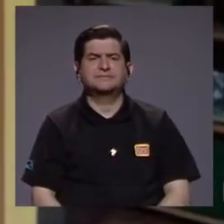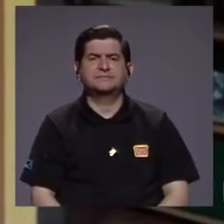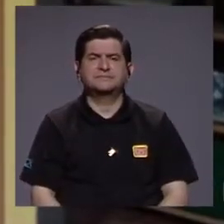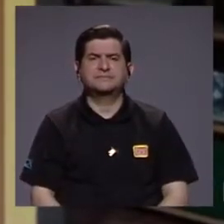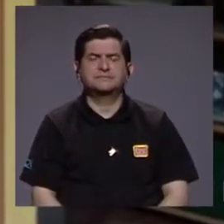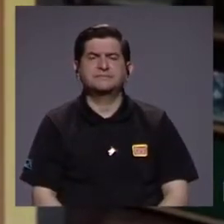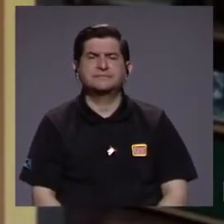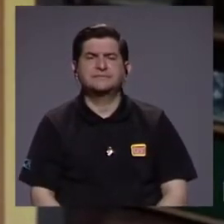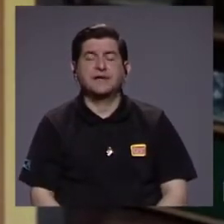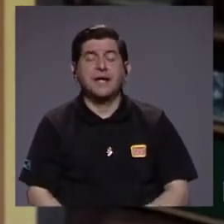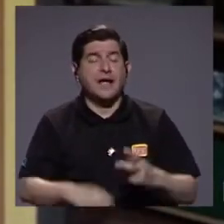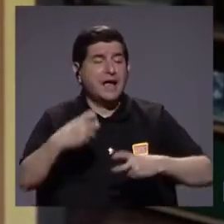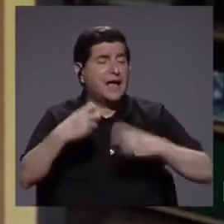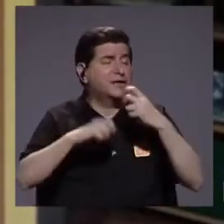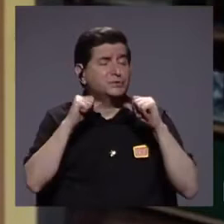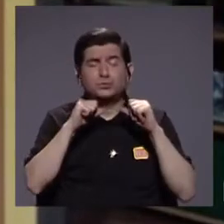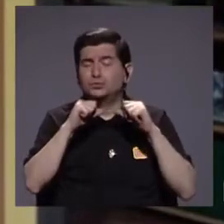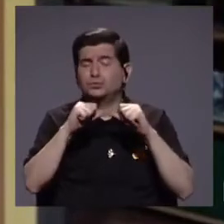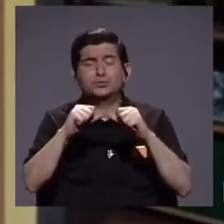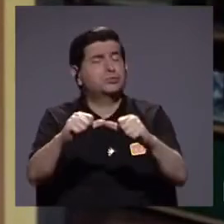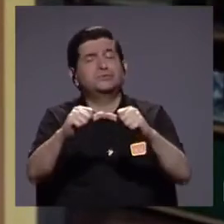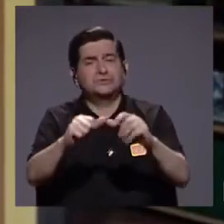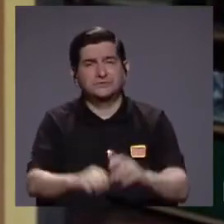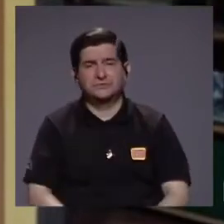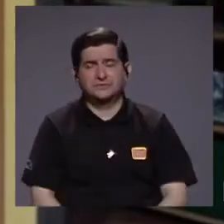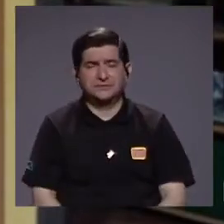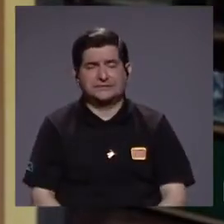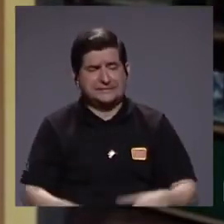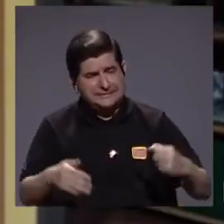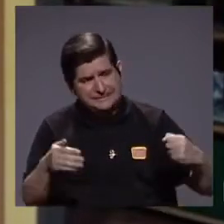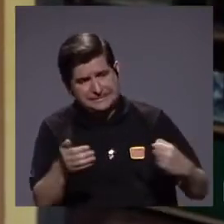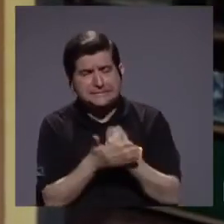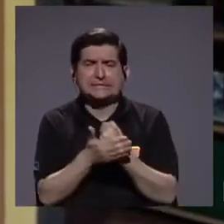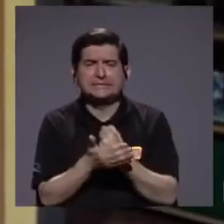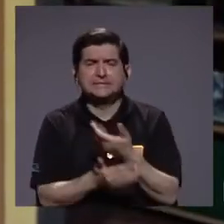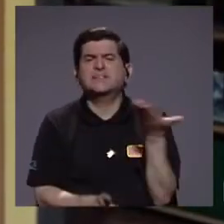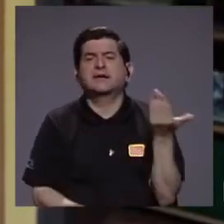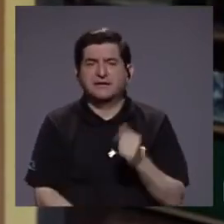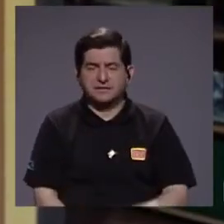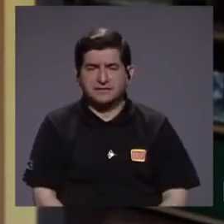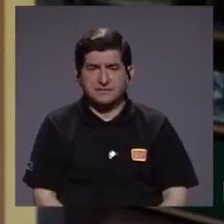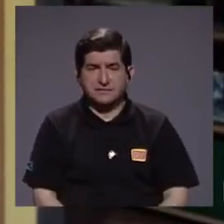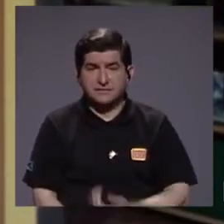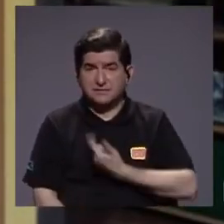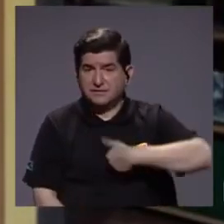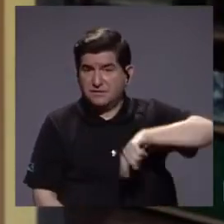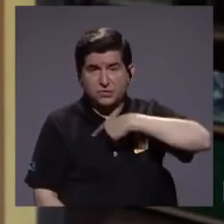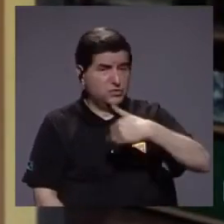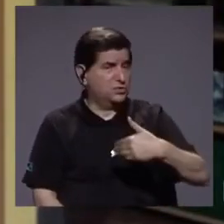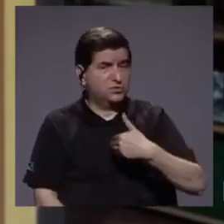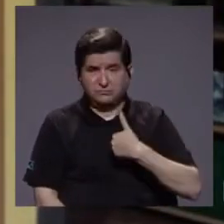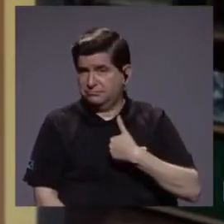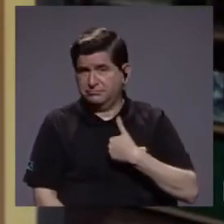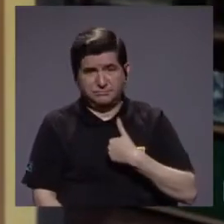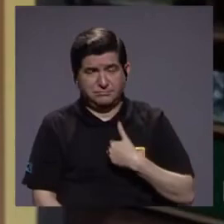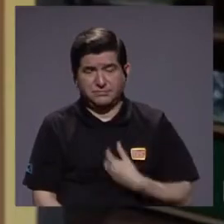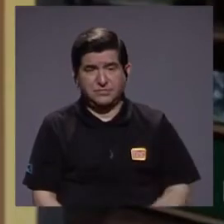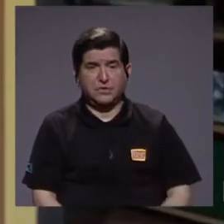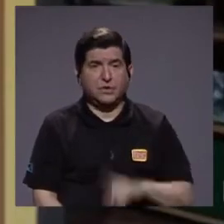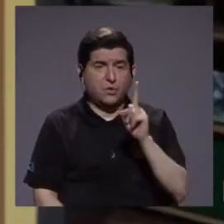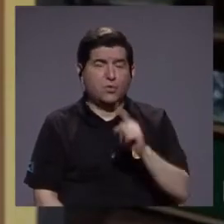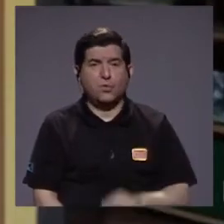Es un problema constante. Lo lamentable de todo esto es que no hemos tenido una